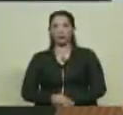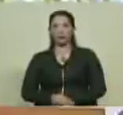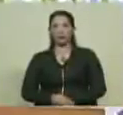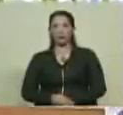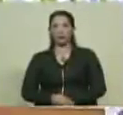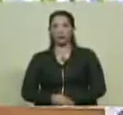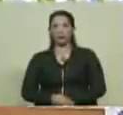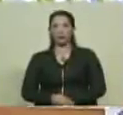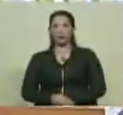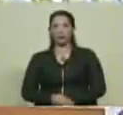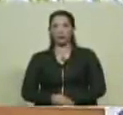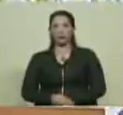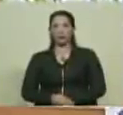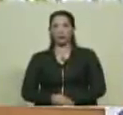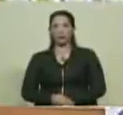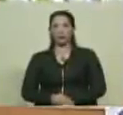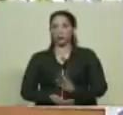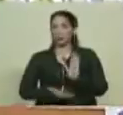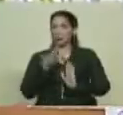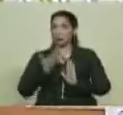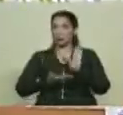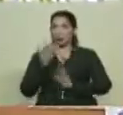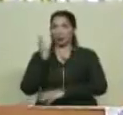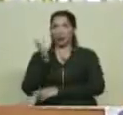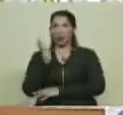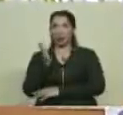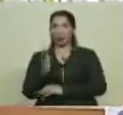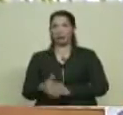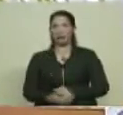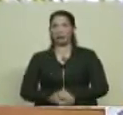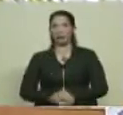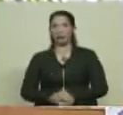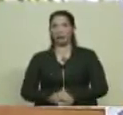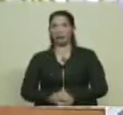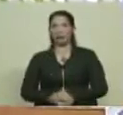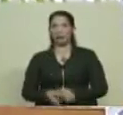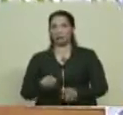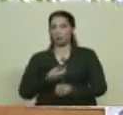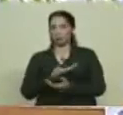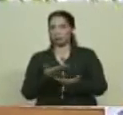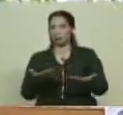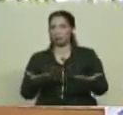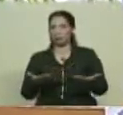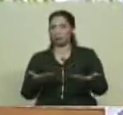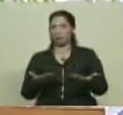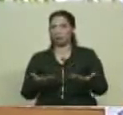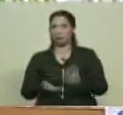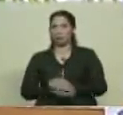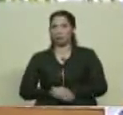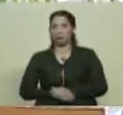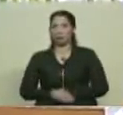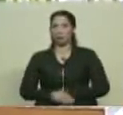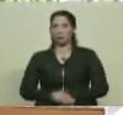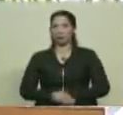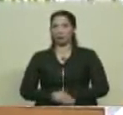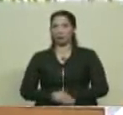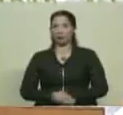condecorados en esta sesión solemne. Ciudadana doctora Delia González de Leal, juez rectora del estado Lara.